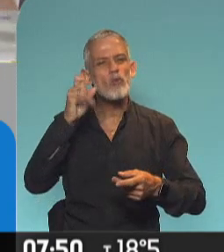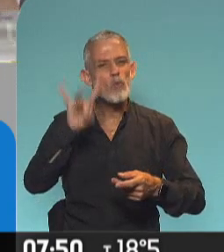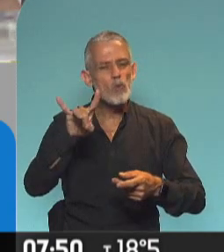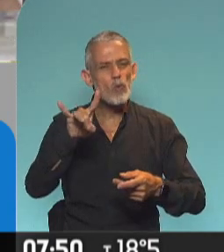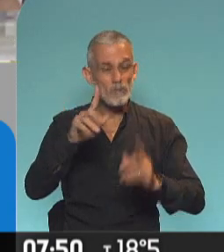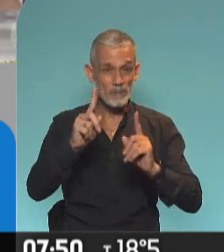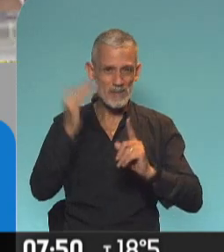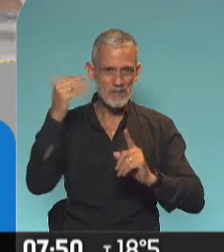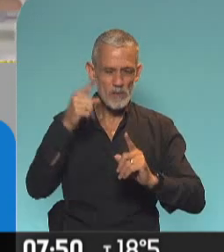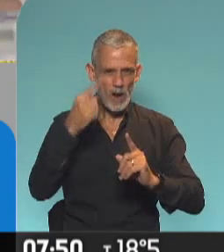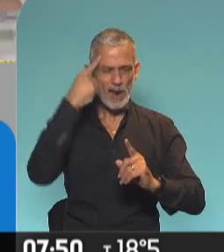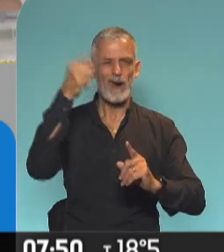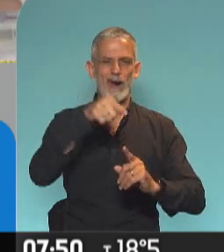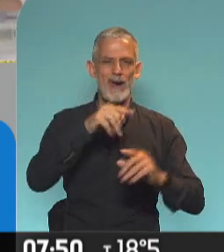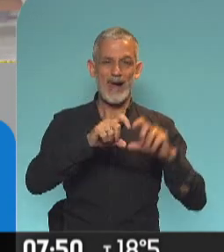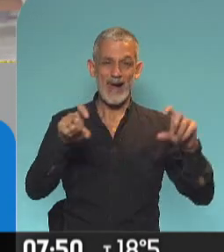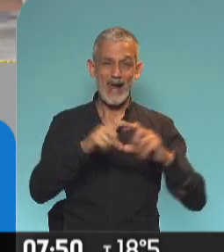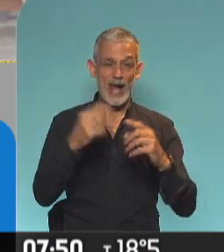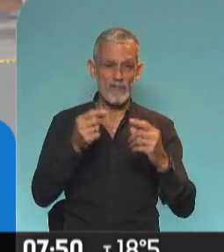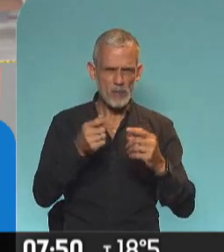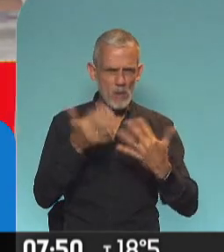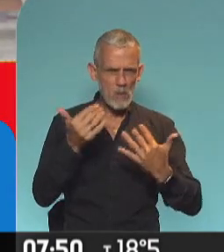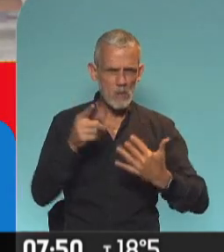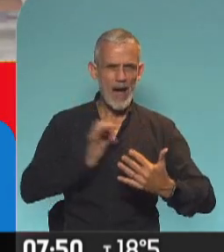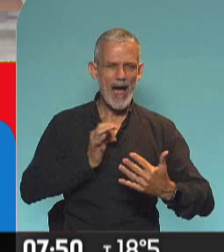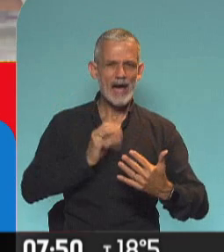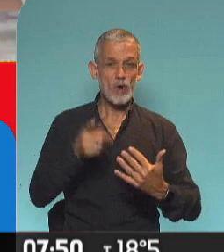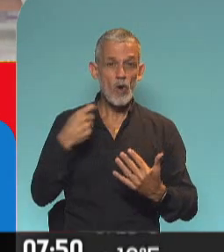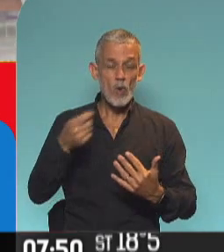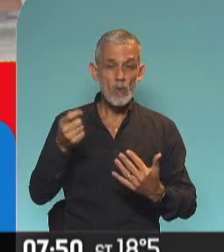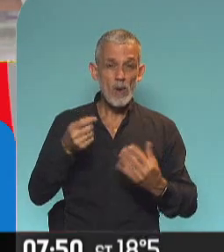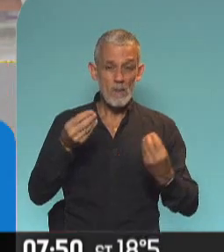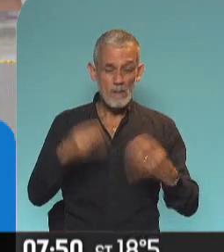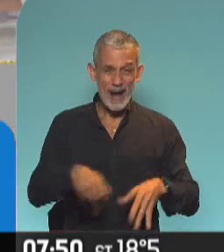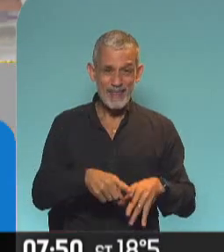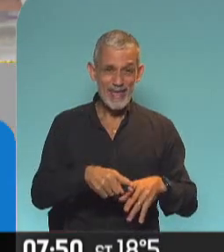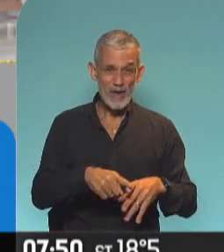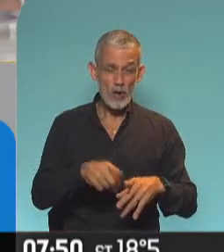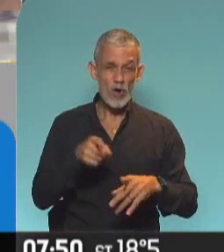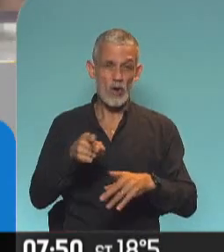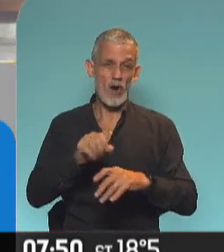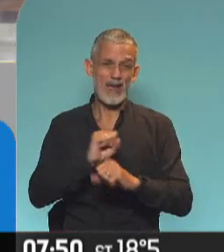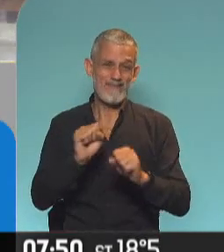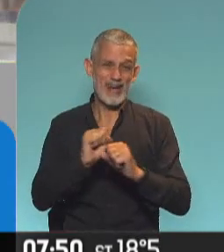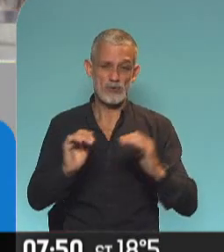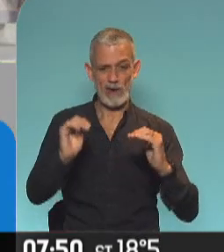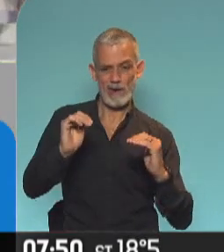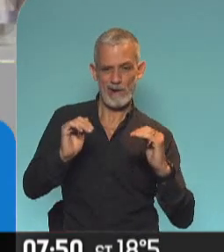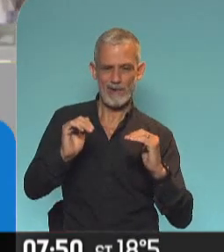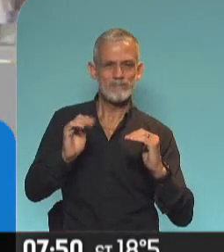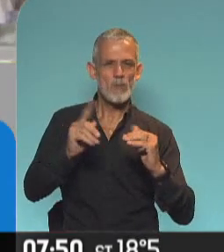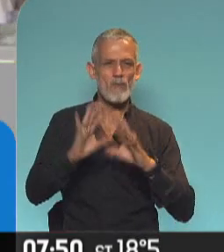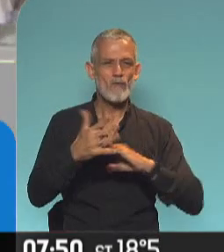de esto, y durante esos años fueron muy pocos los años donde los jubilados perdieron contra la inflación, porque la